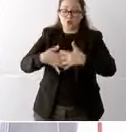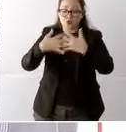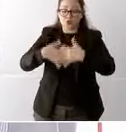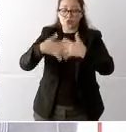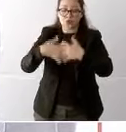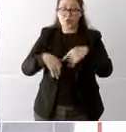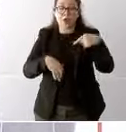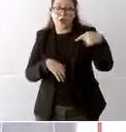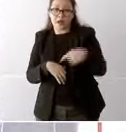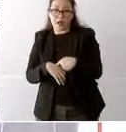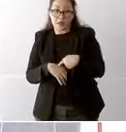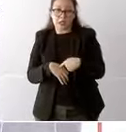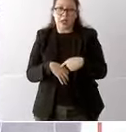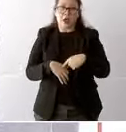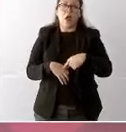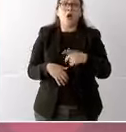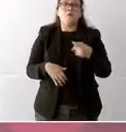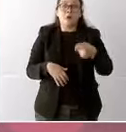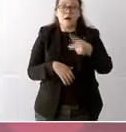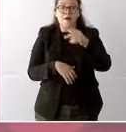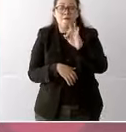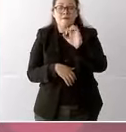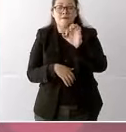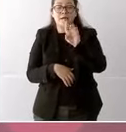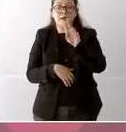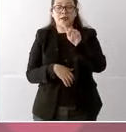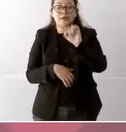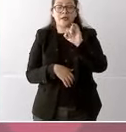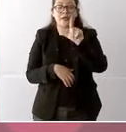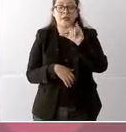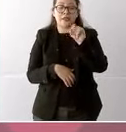porque lo mismo, por la crisis